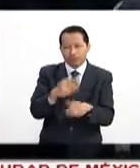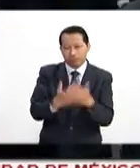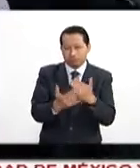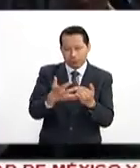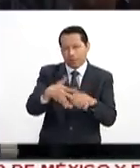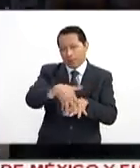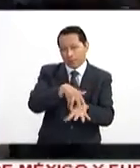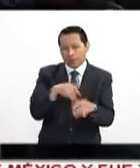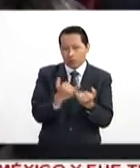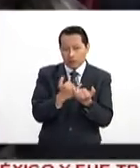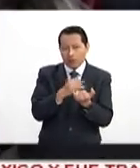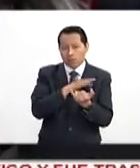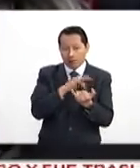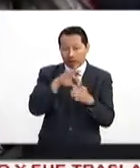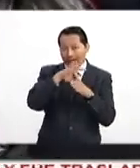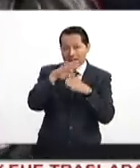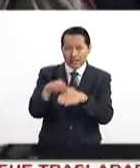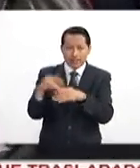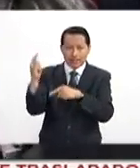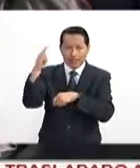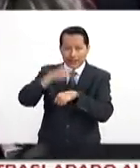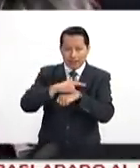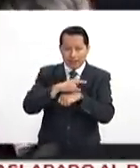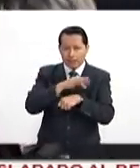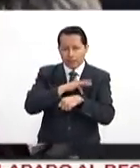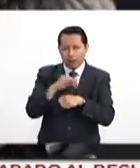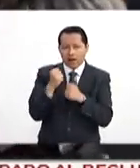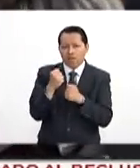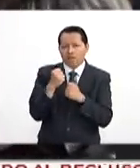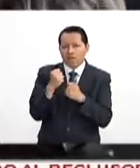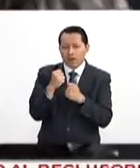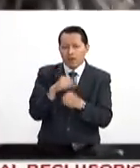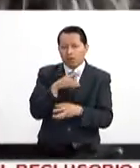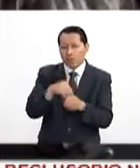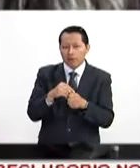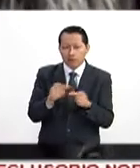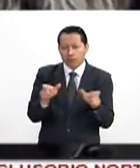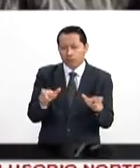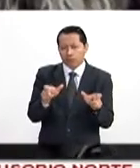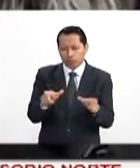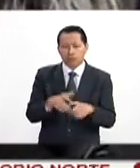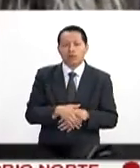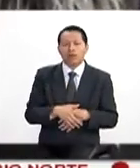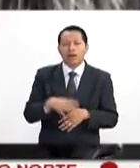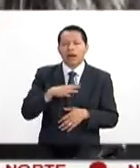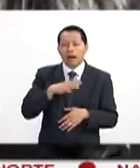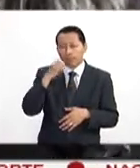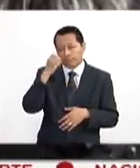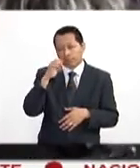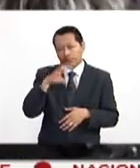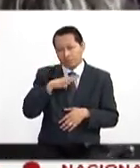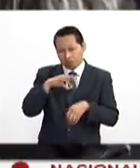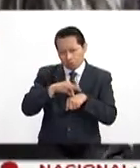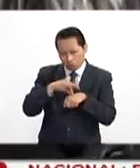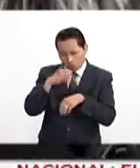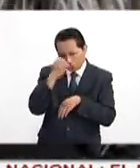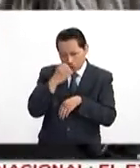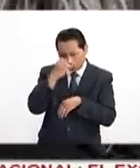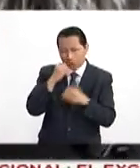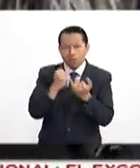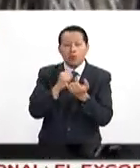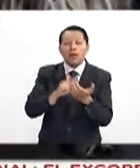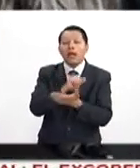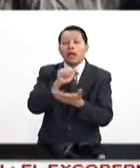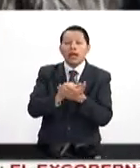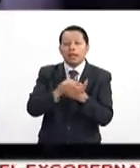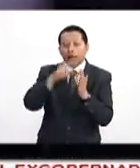a un hangar de la Fuerza Aérea Guatemalteca en medio de un fuerte dispositivo de seguridad. Luego de una revisión médica y la lectura del acta de